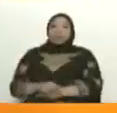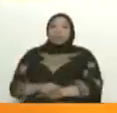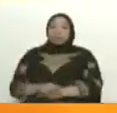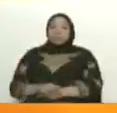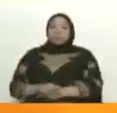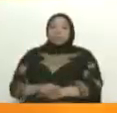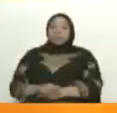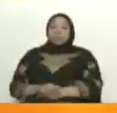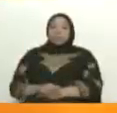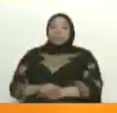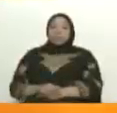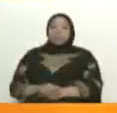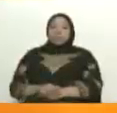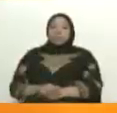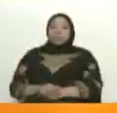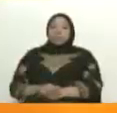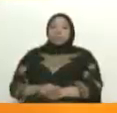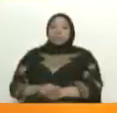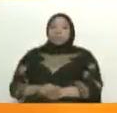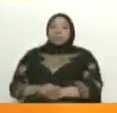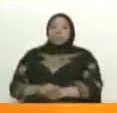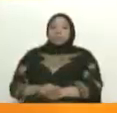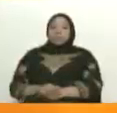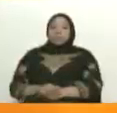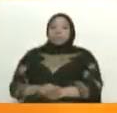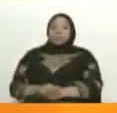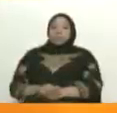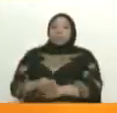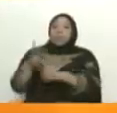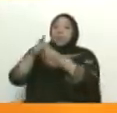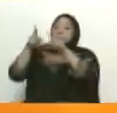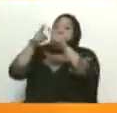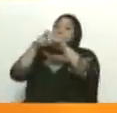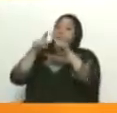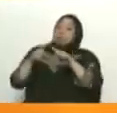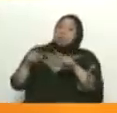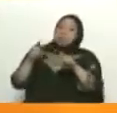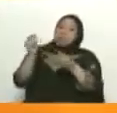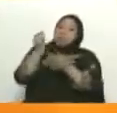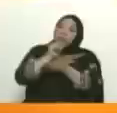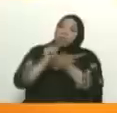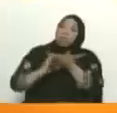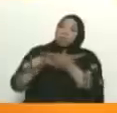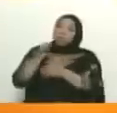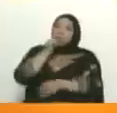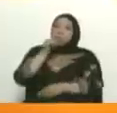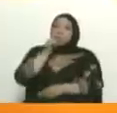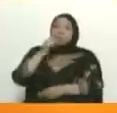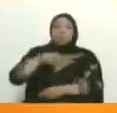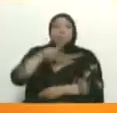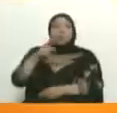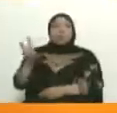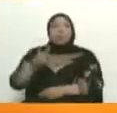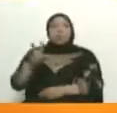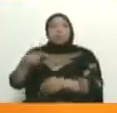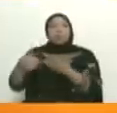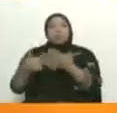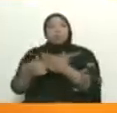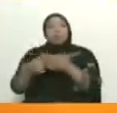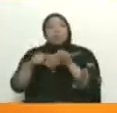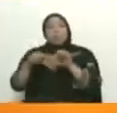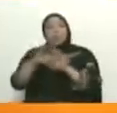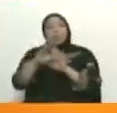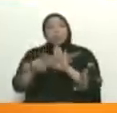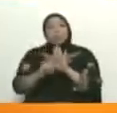¿Qué diferencia la manera como se dibuja, se establece el Poder Electoral en Venezuela desde su